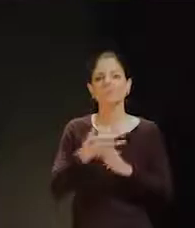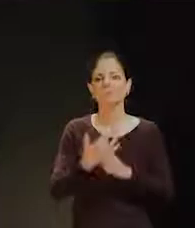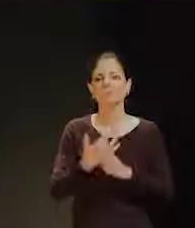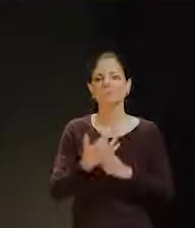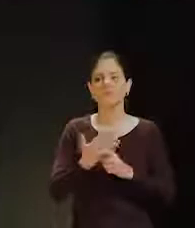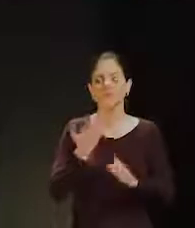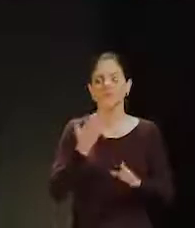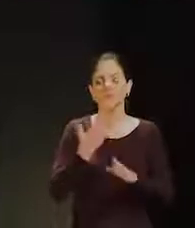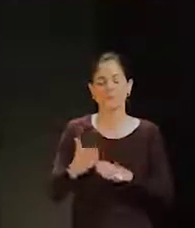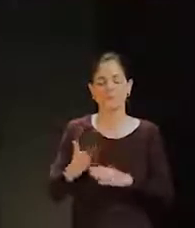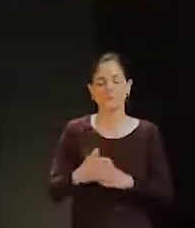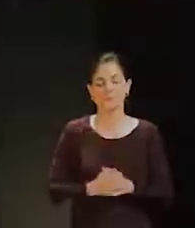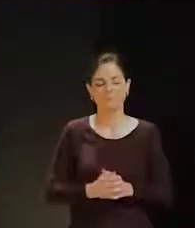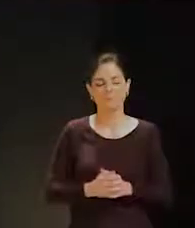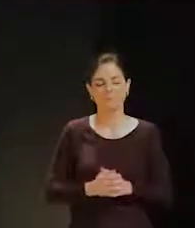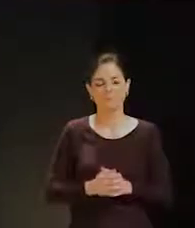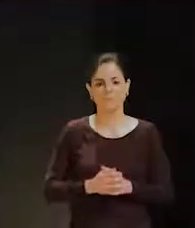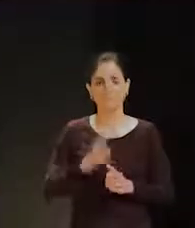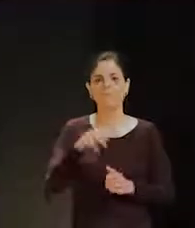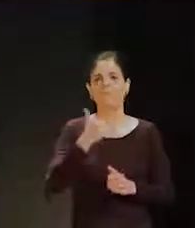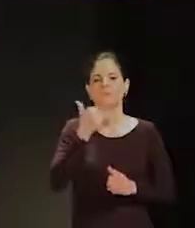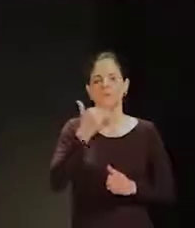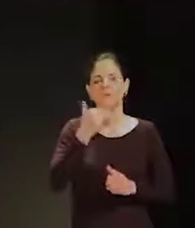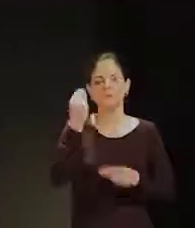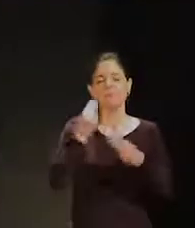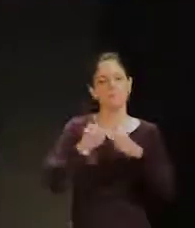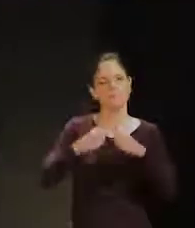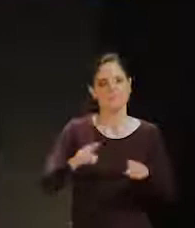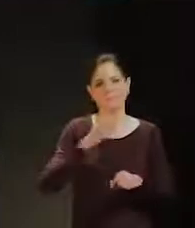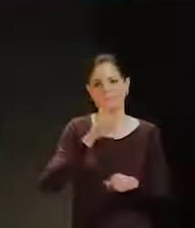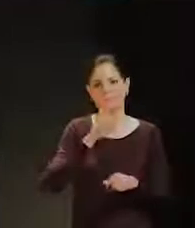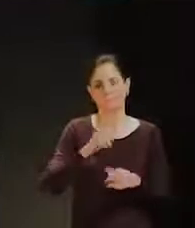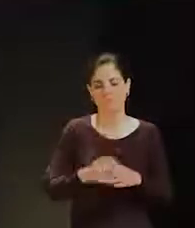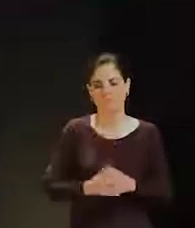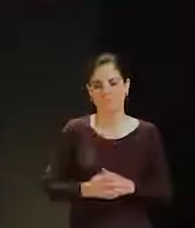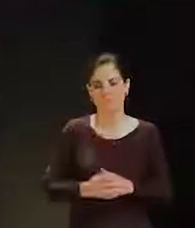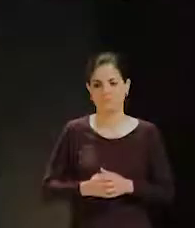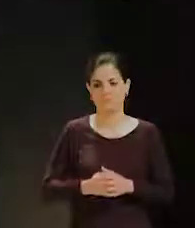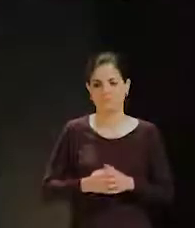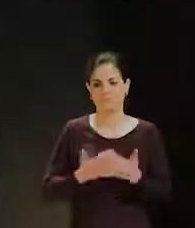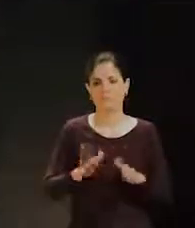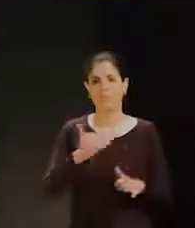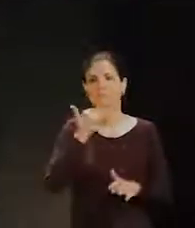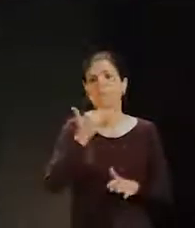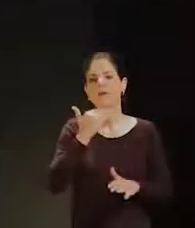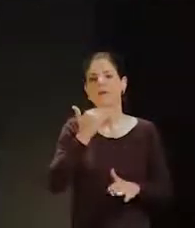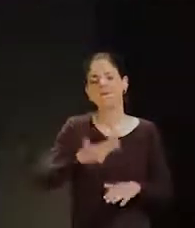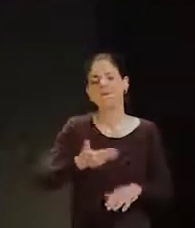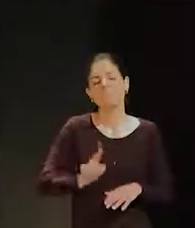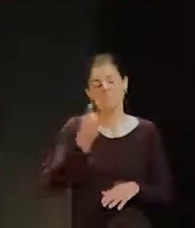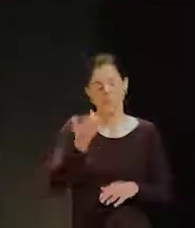Papá, no, es algo. Sí. Es algo pensado desde el franquismo. Pero bueno, algo más